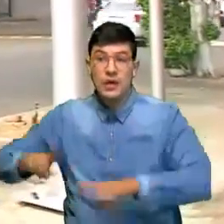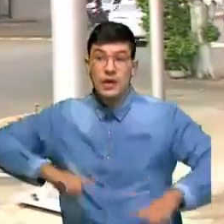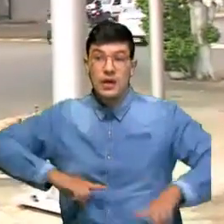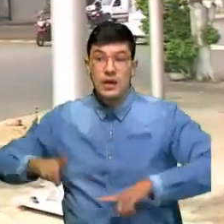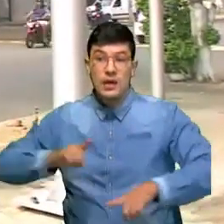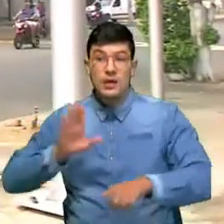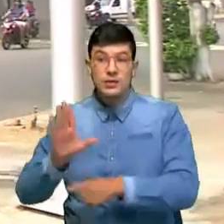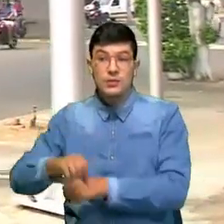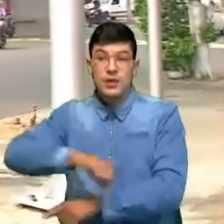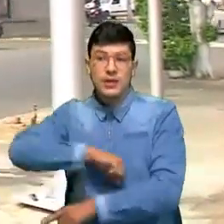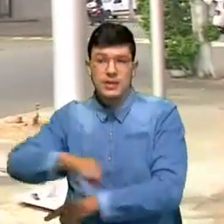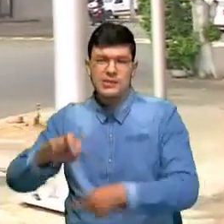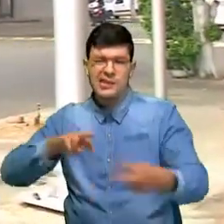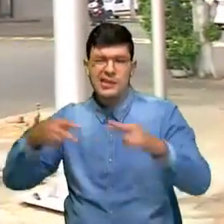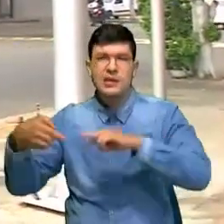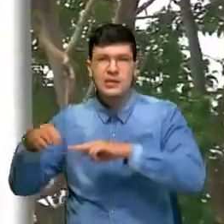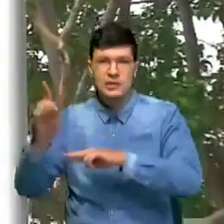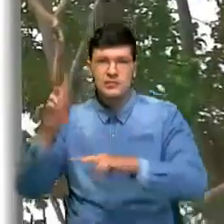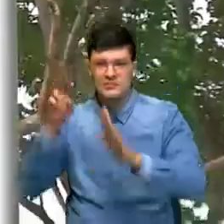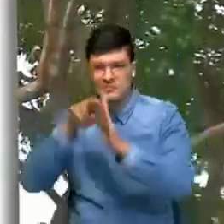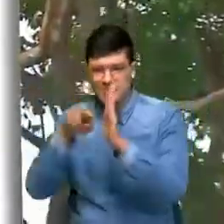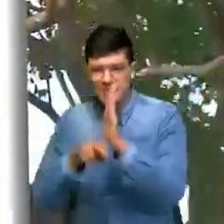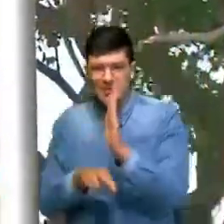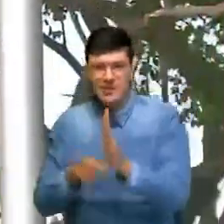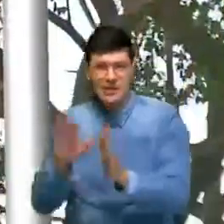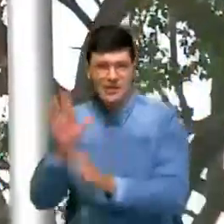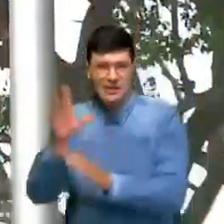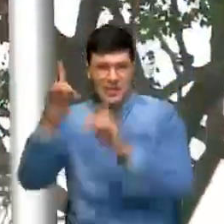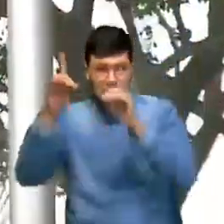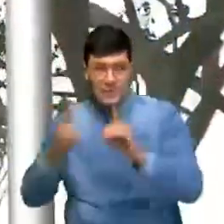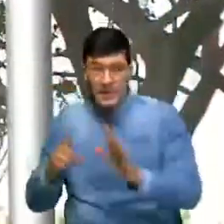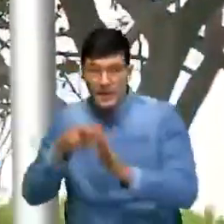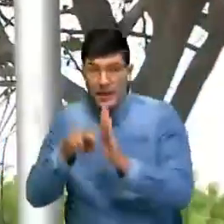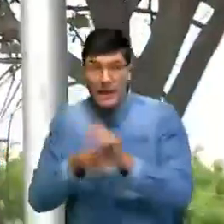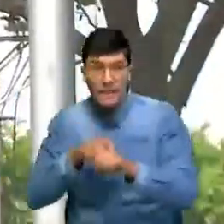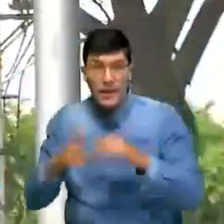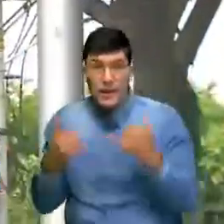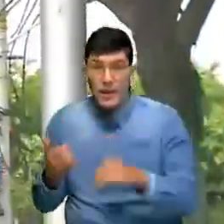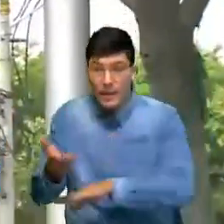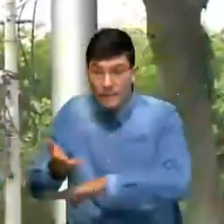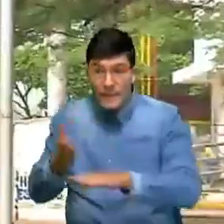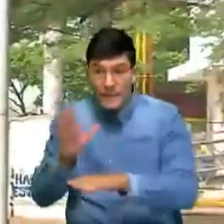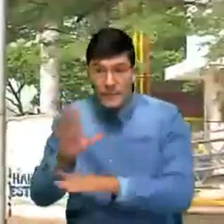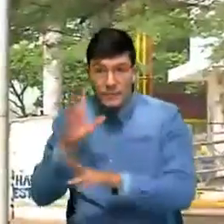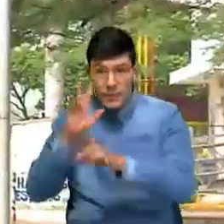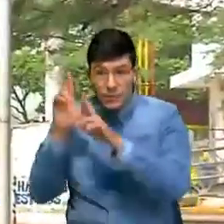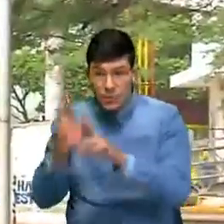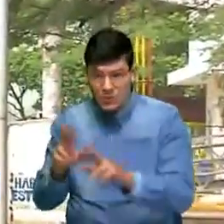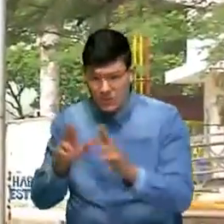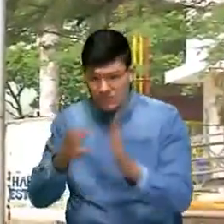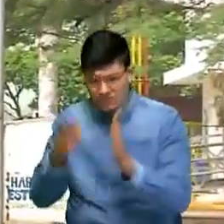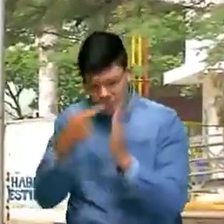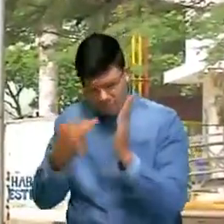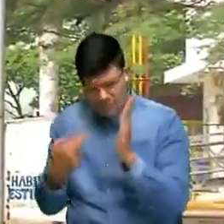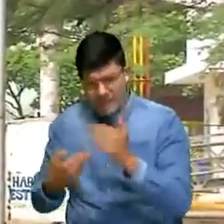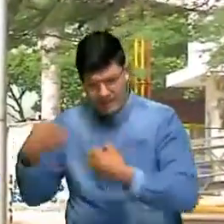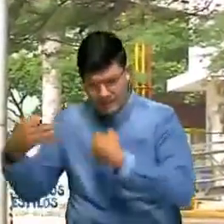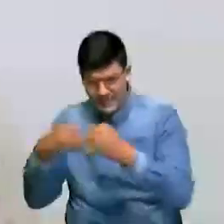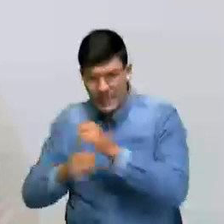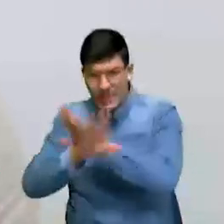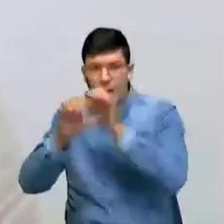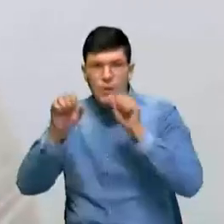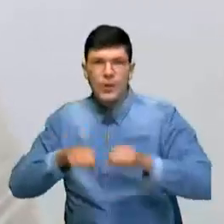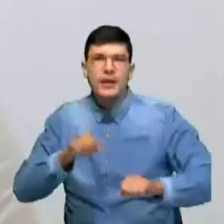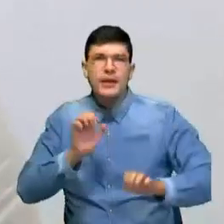ejercer su derecho de contradicción ante las medidas cautelares decretadas. Pedir un aclaramiento del fallo será la primera opción para defender la concesión de